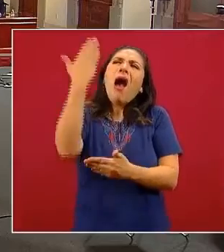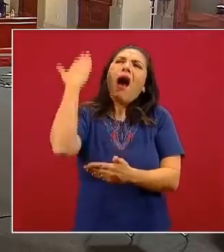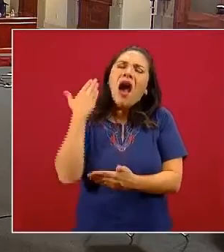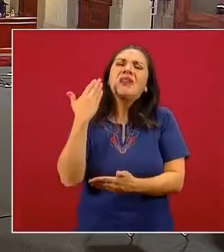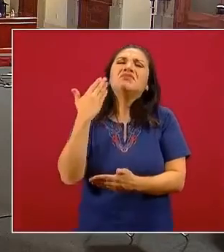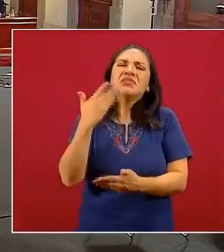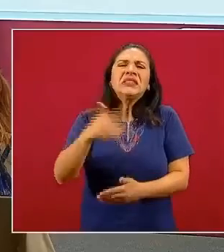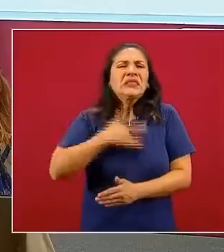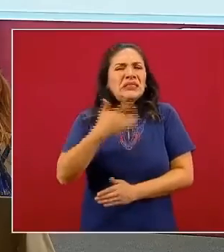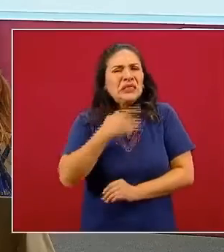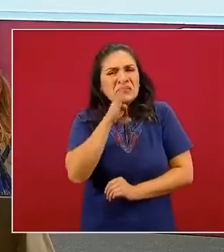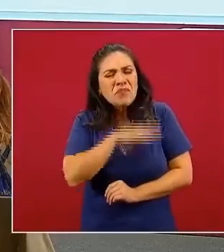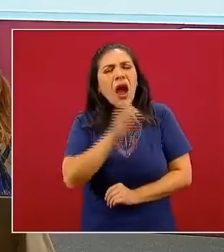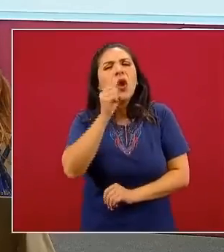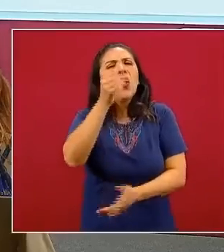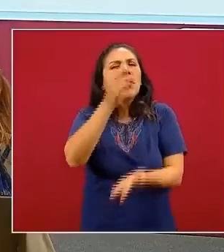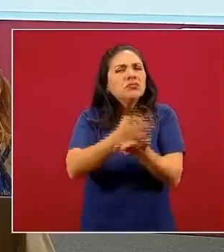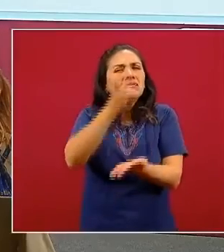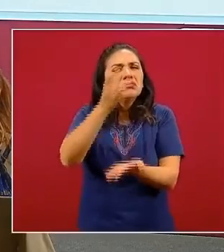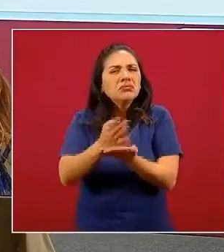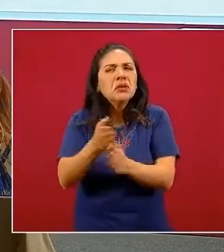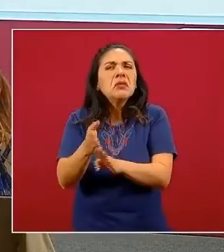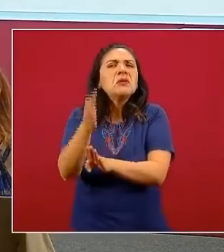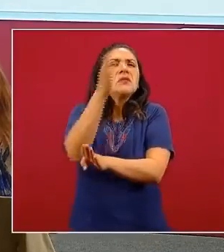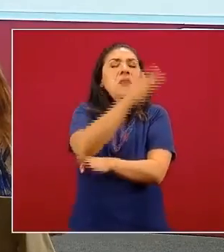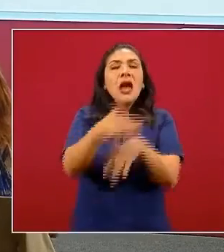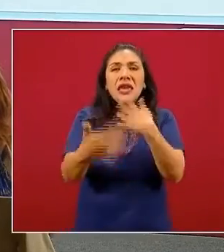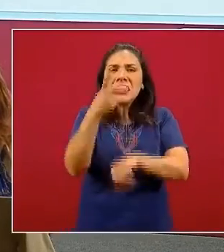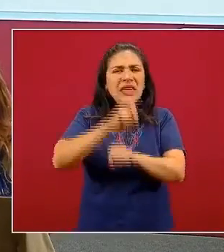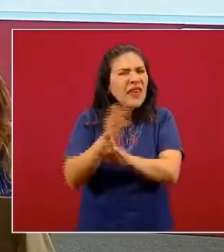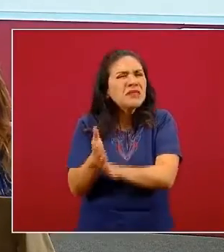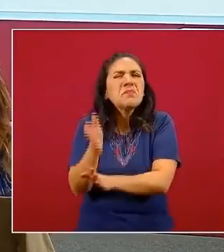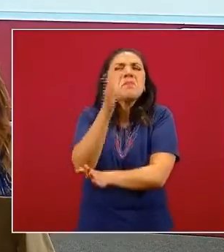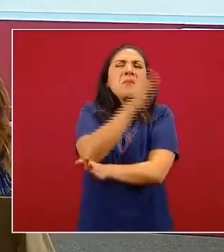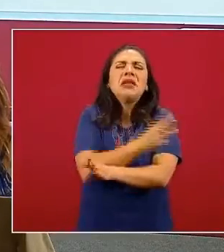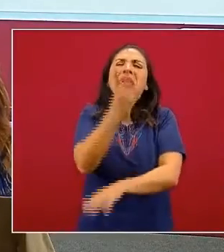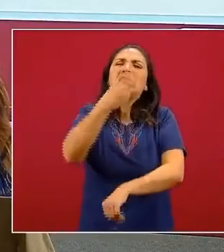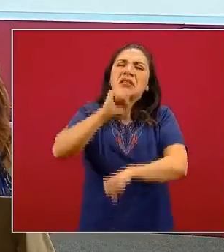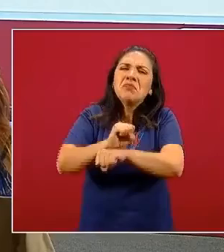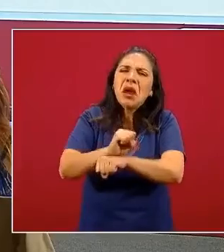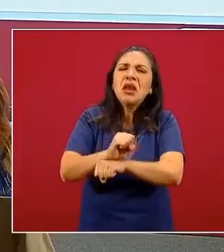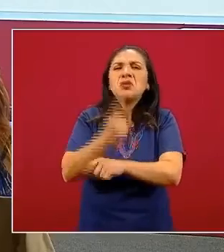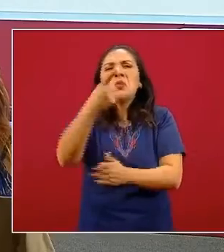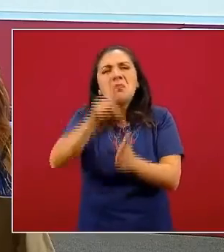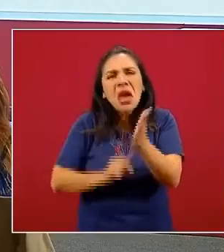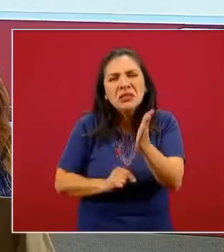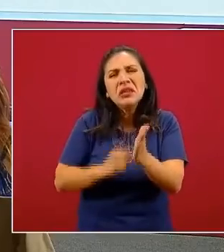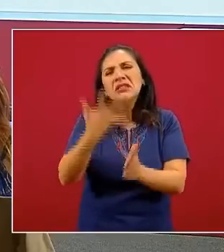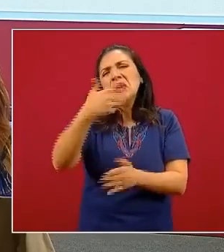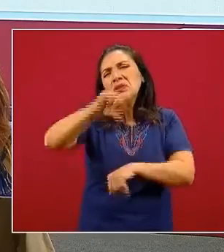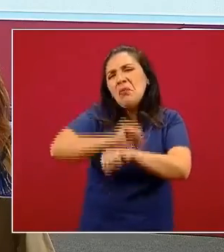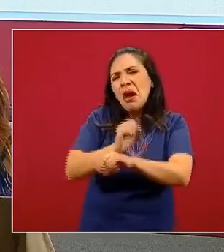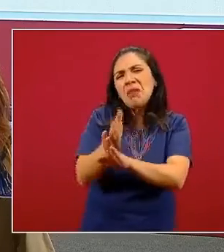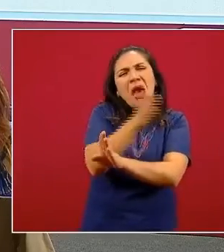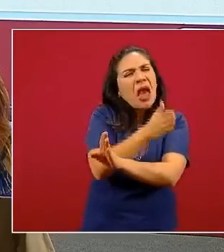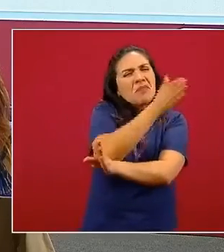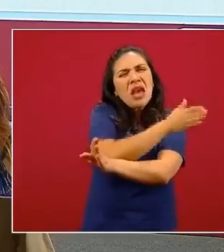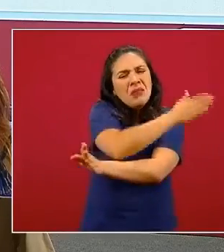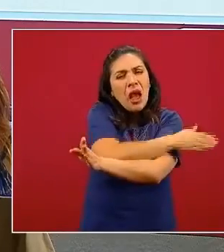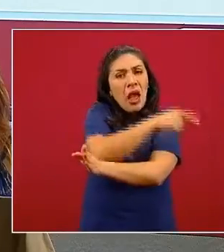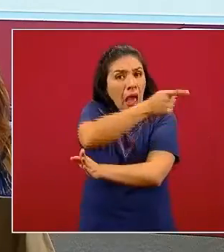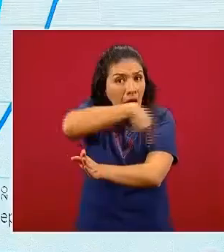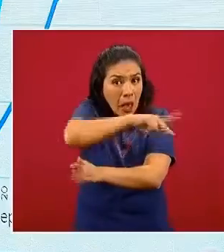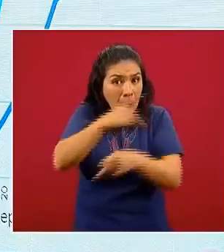con COVID-19 en más de 15 días, hace 3 semanas, 4, 5, 7, 20, 40